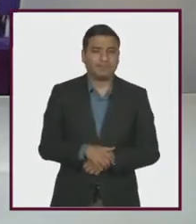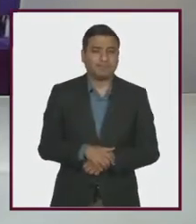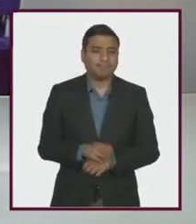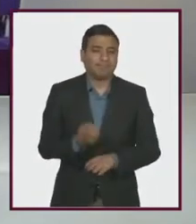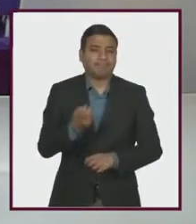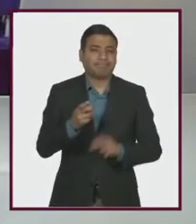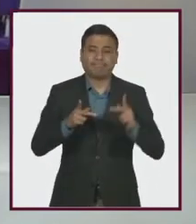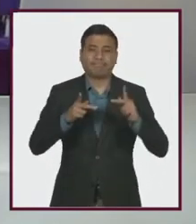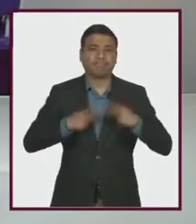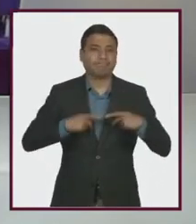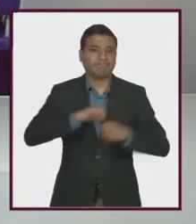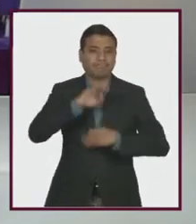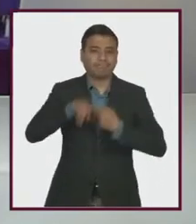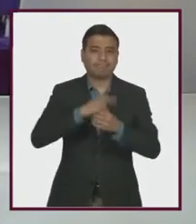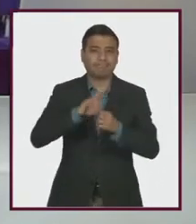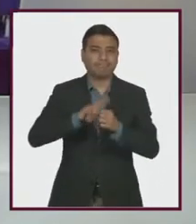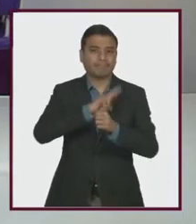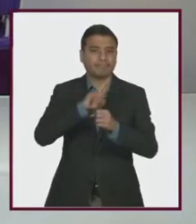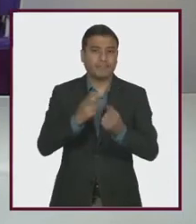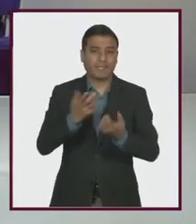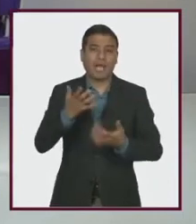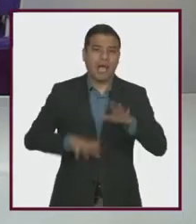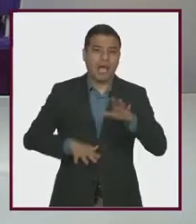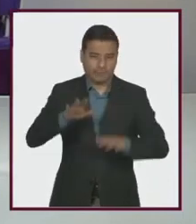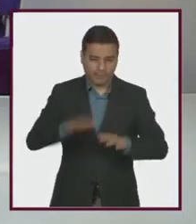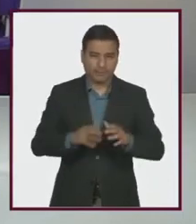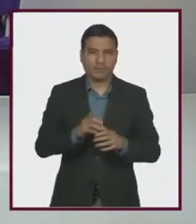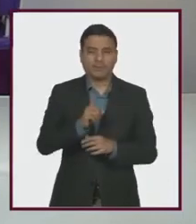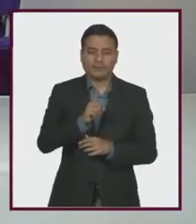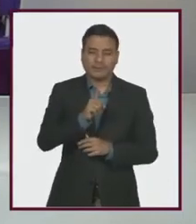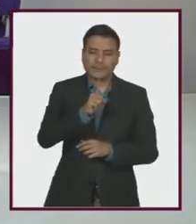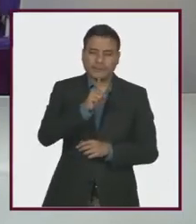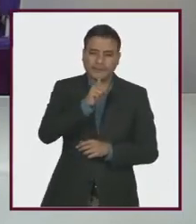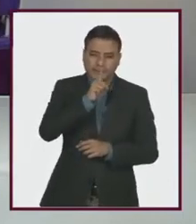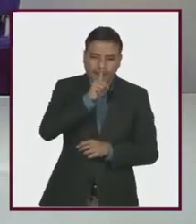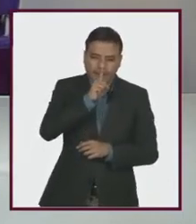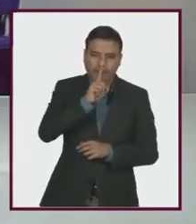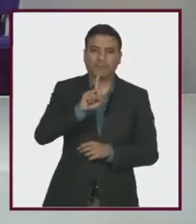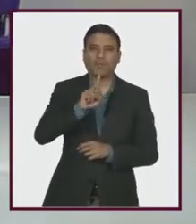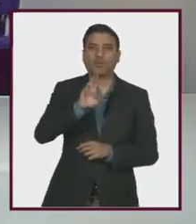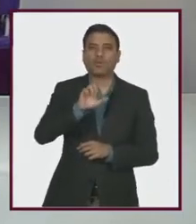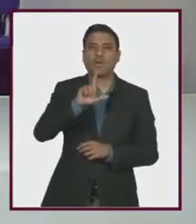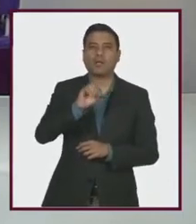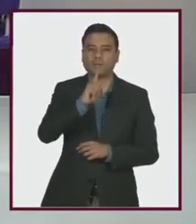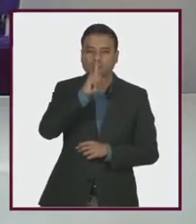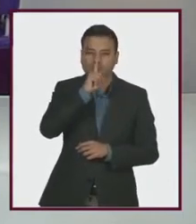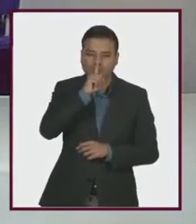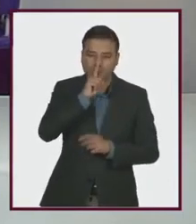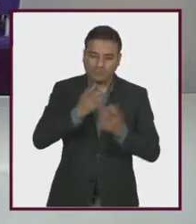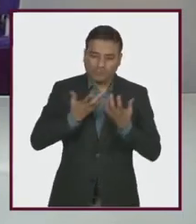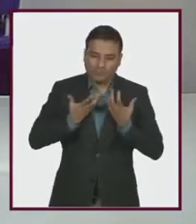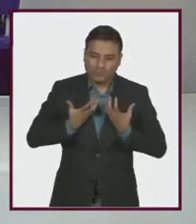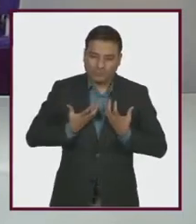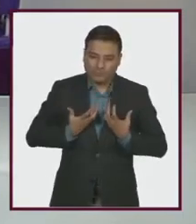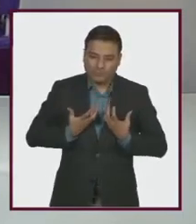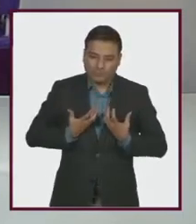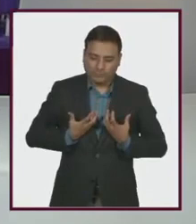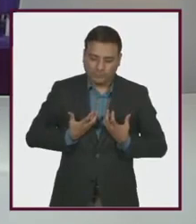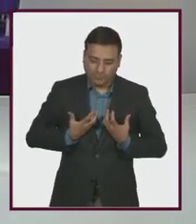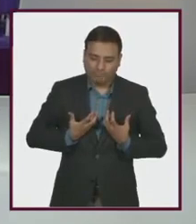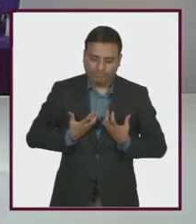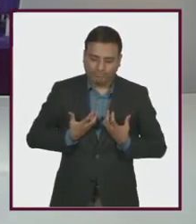Entonces, a veces es un duelo también, ¿no? O sea, reconocer que tenemos esta complejidad que además es